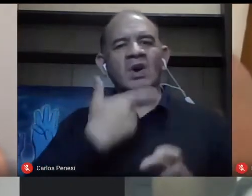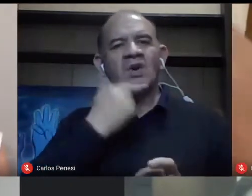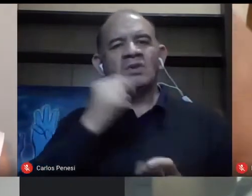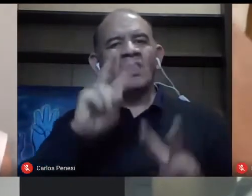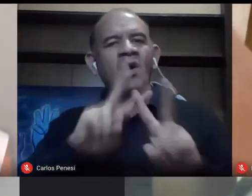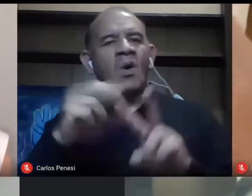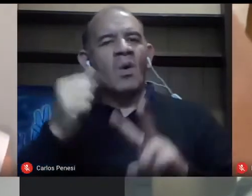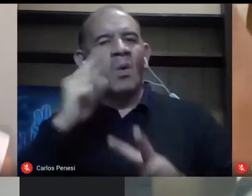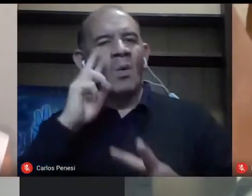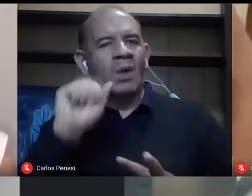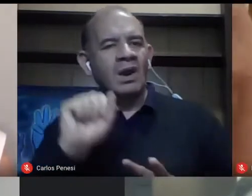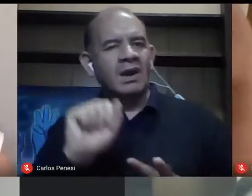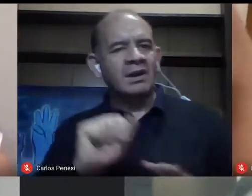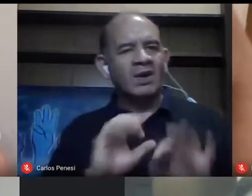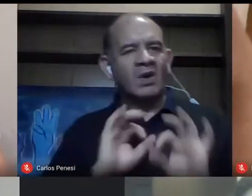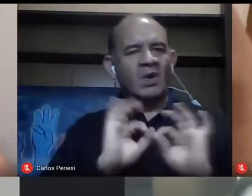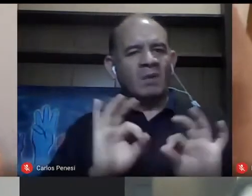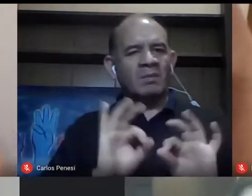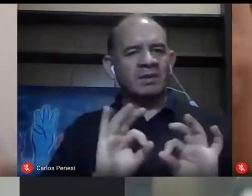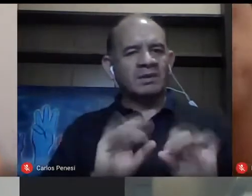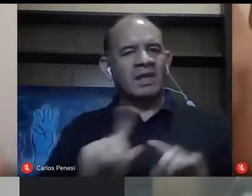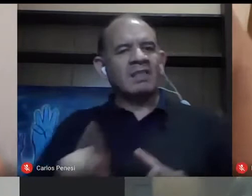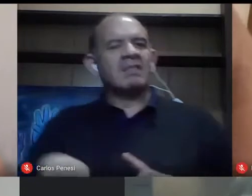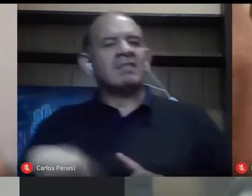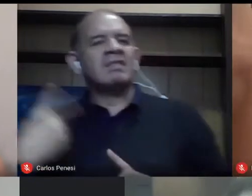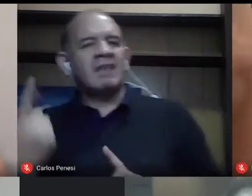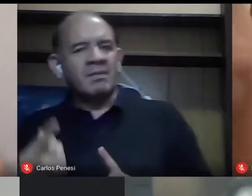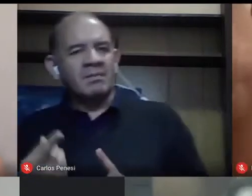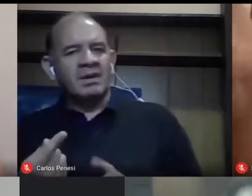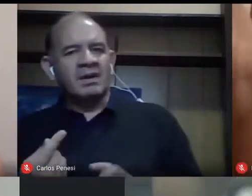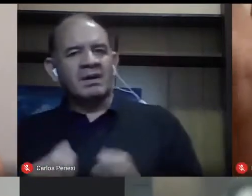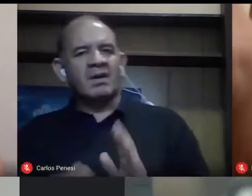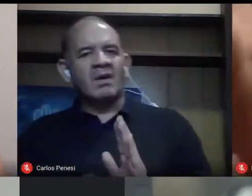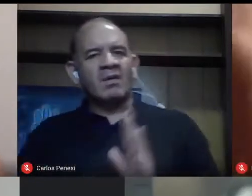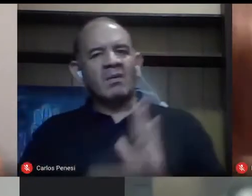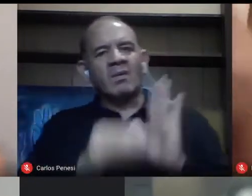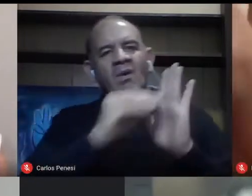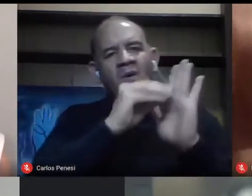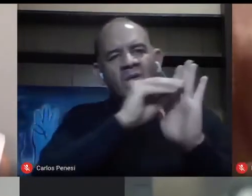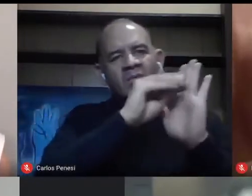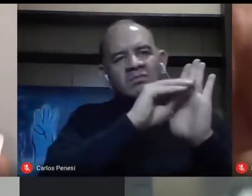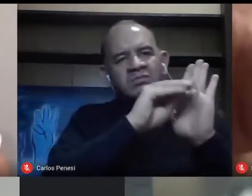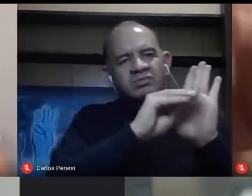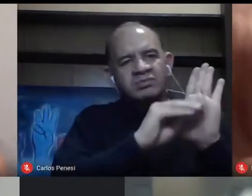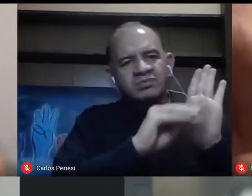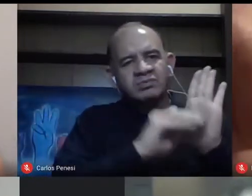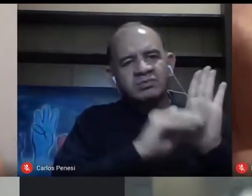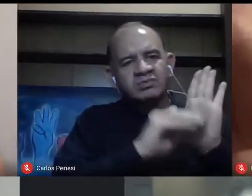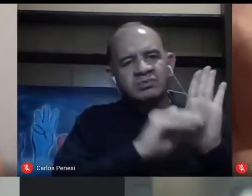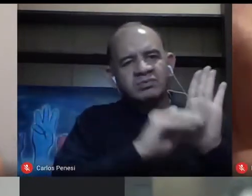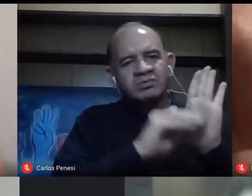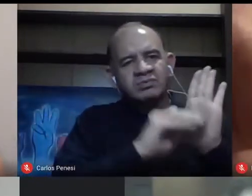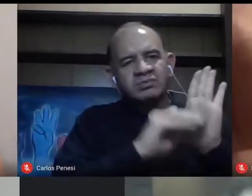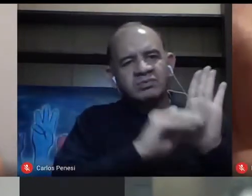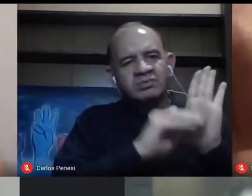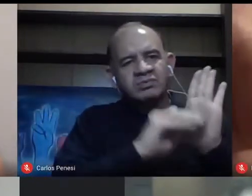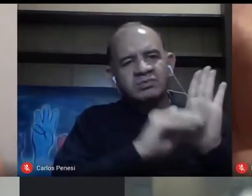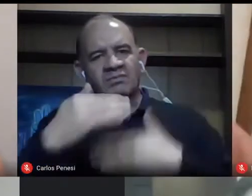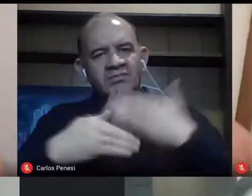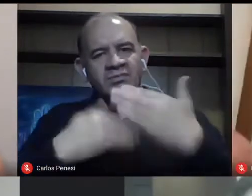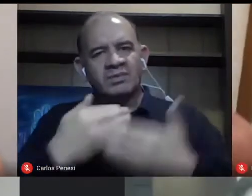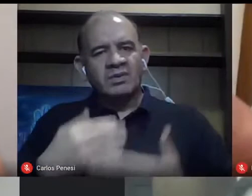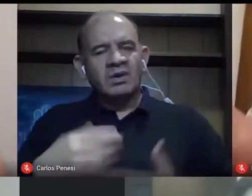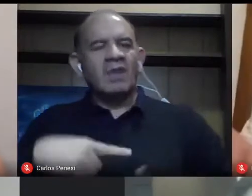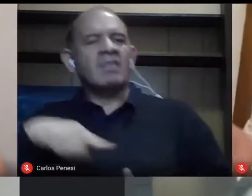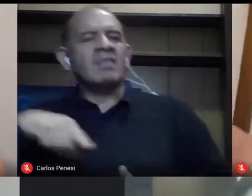un directorio o una especie de censo, directorio, entidades autorizadas, ahí estableceremos las